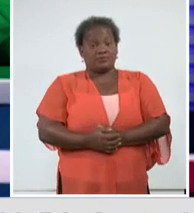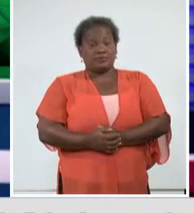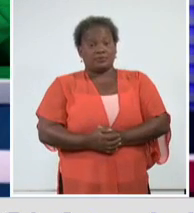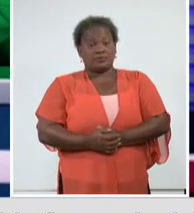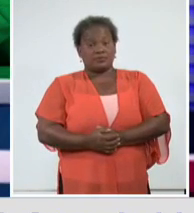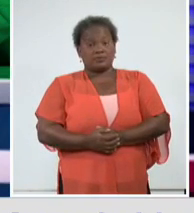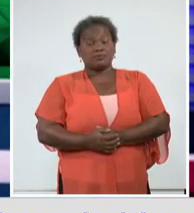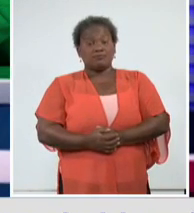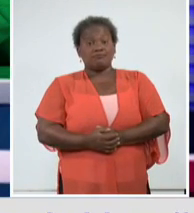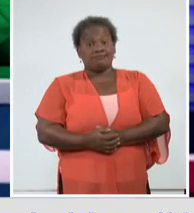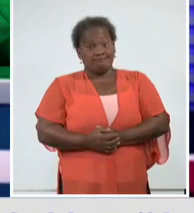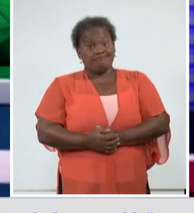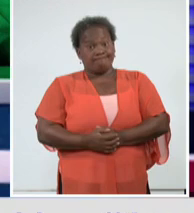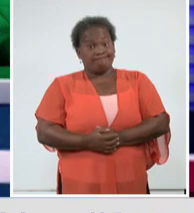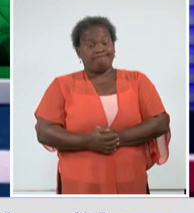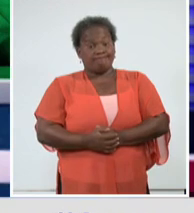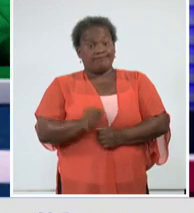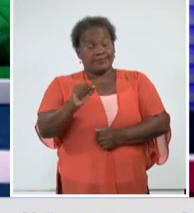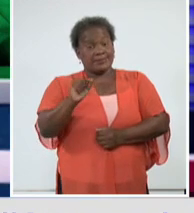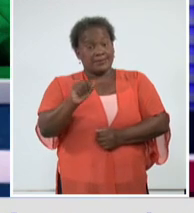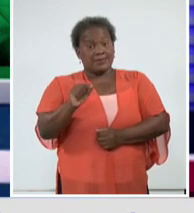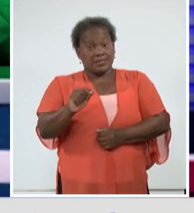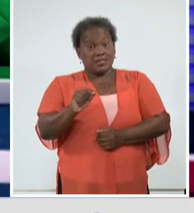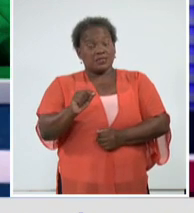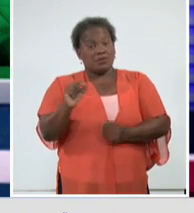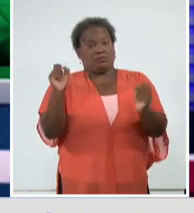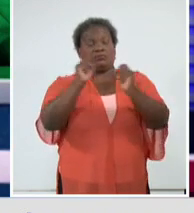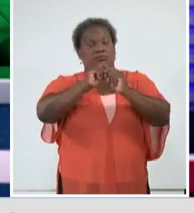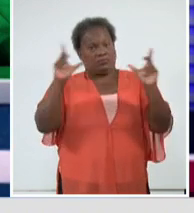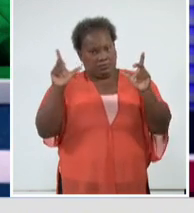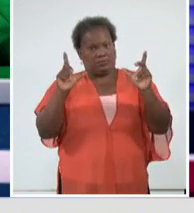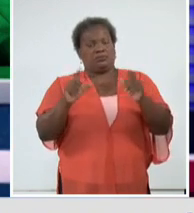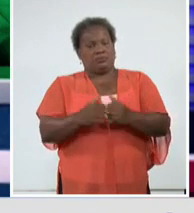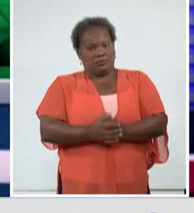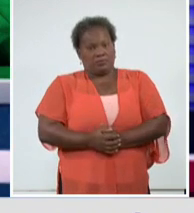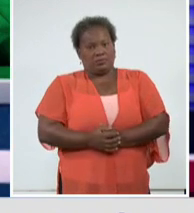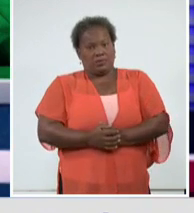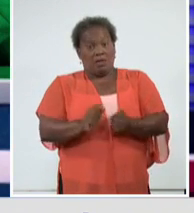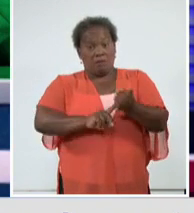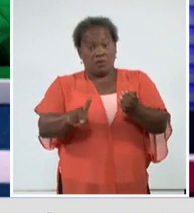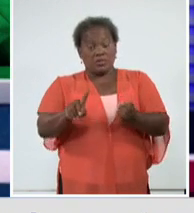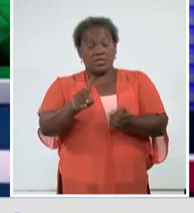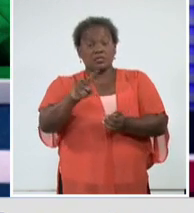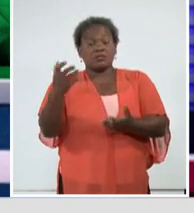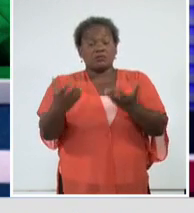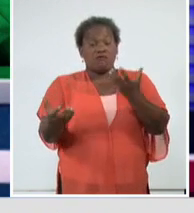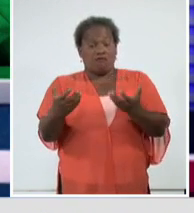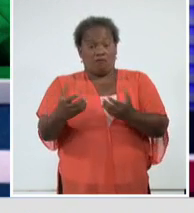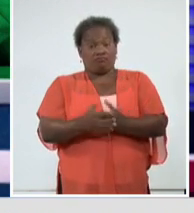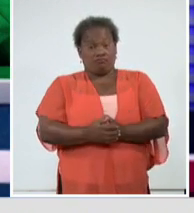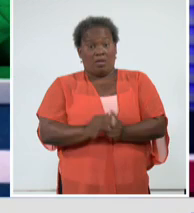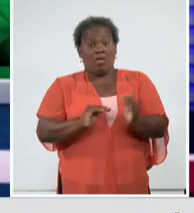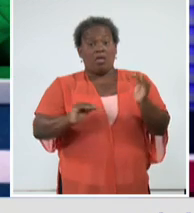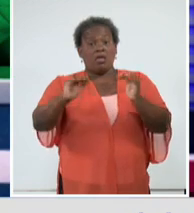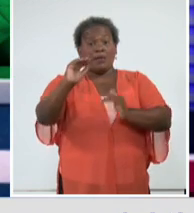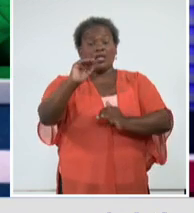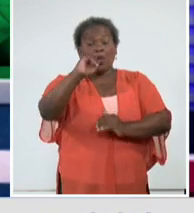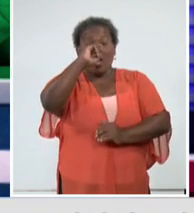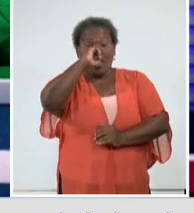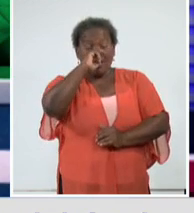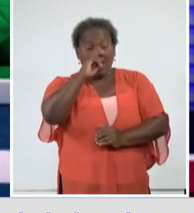eso es un llamado de atención importante para la provincia de Cienfuegos, que tiene un incremento en todas las edades,